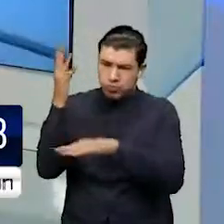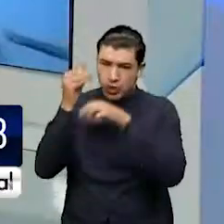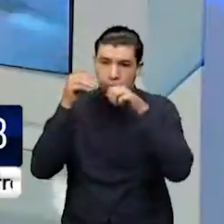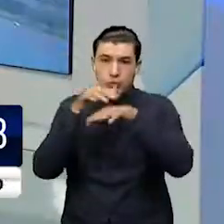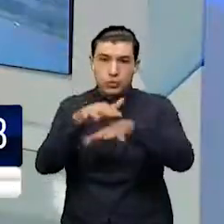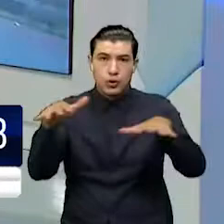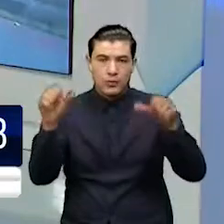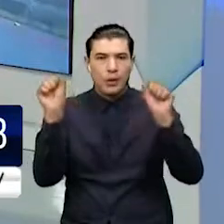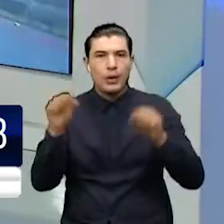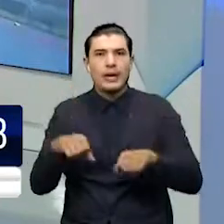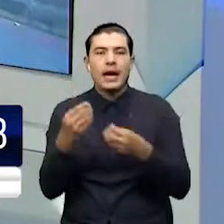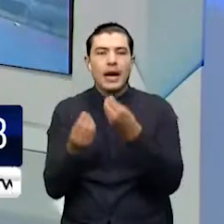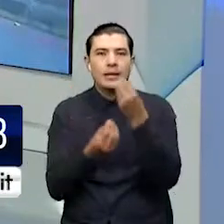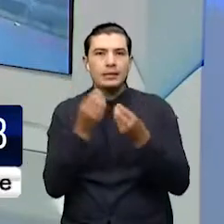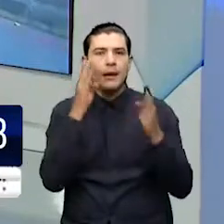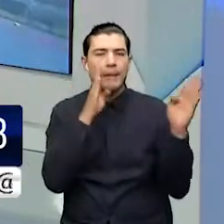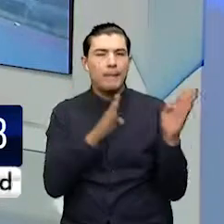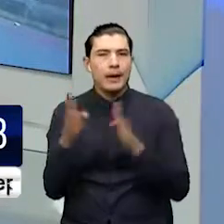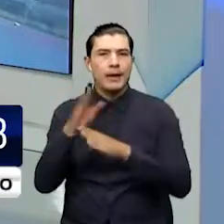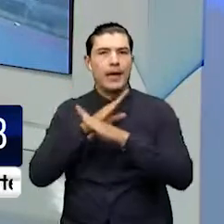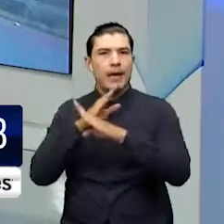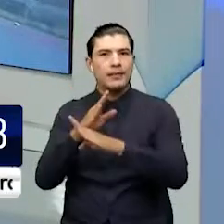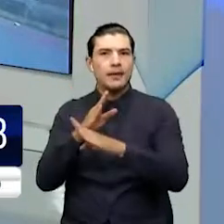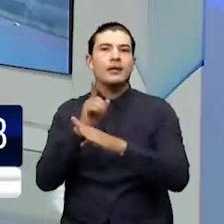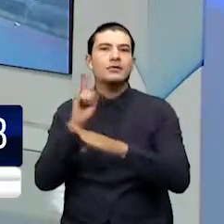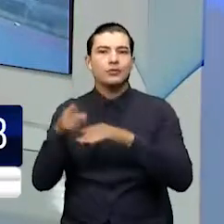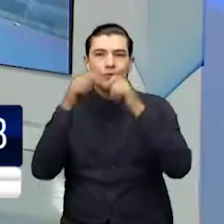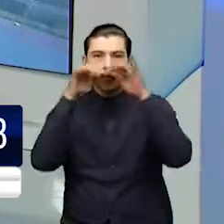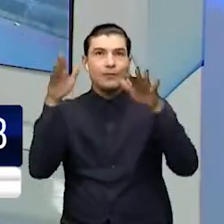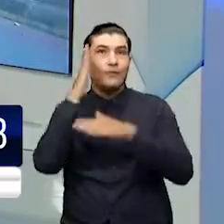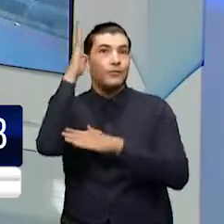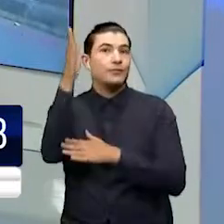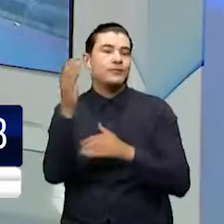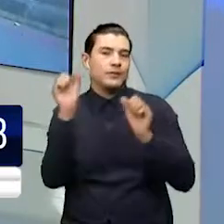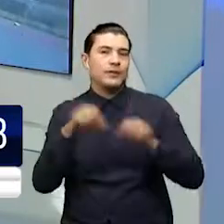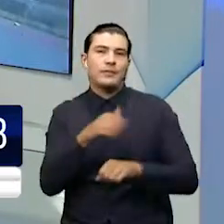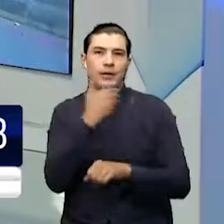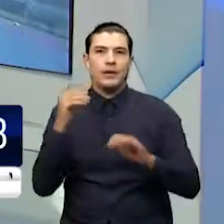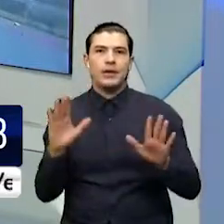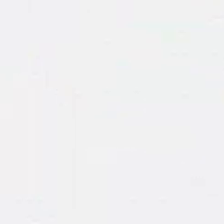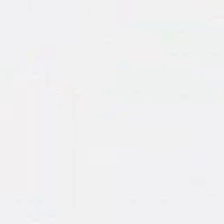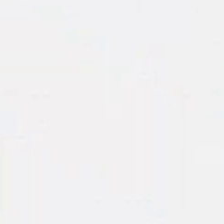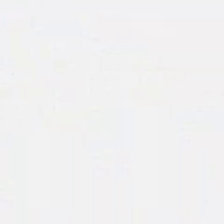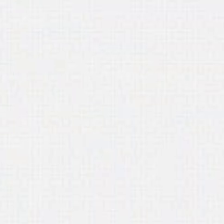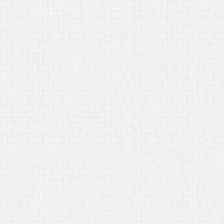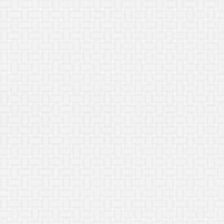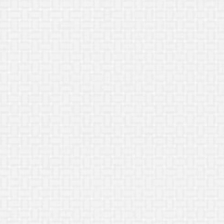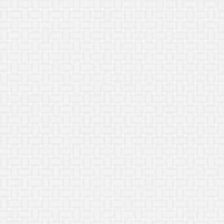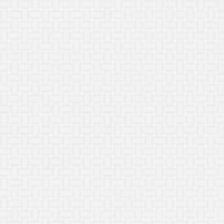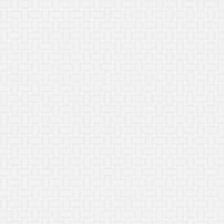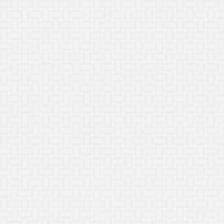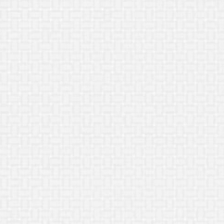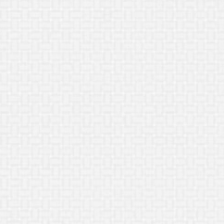contingencia esto es todo por el momento compañeros sigan ustedes con más noticias en estudio muy buenas tardes